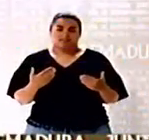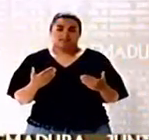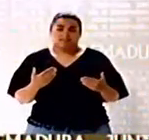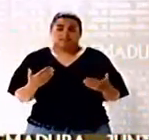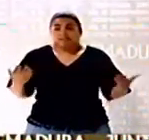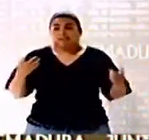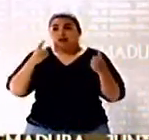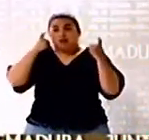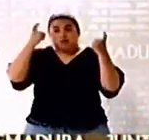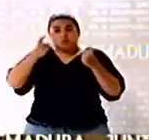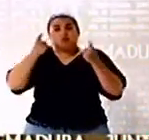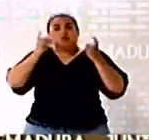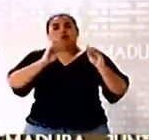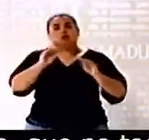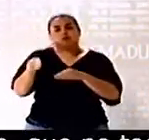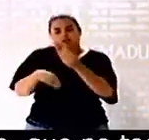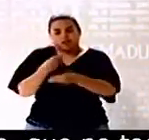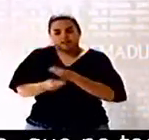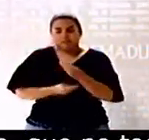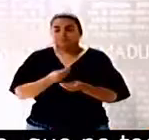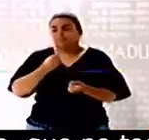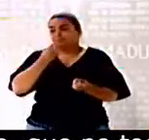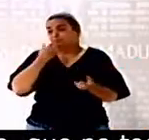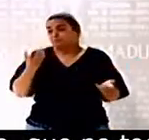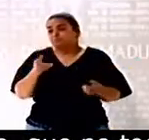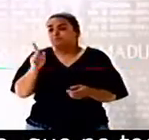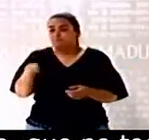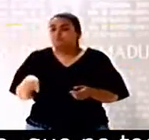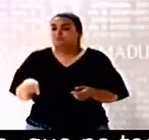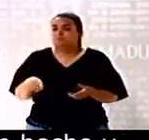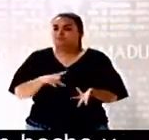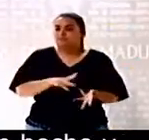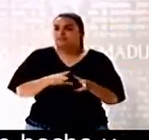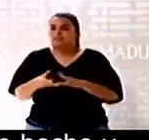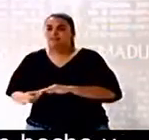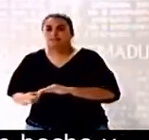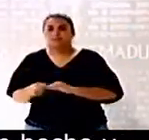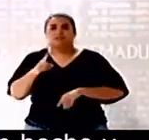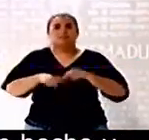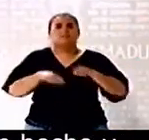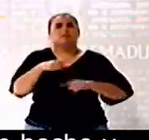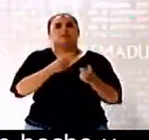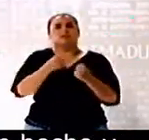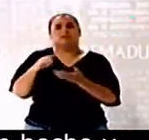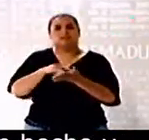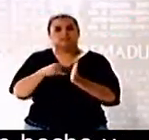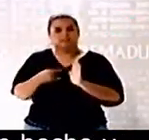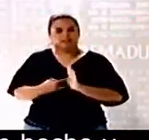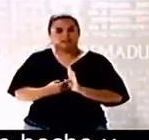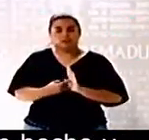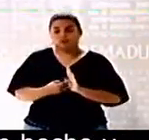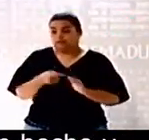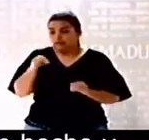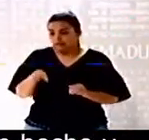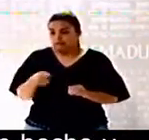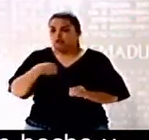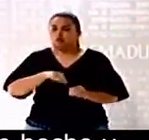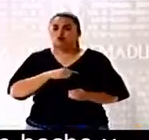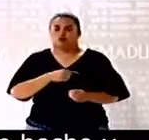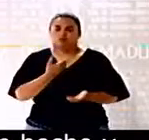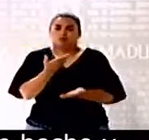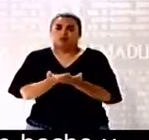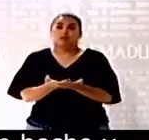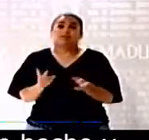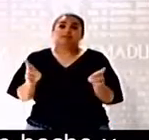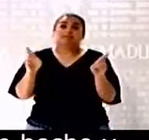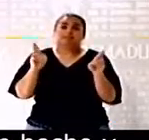el esfuerzo que han hecho y también cómo se han amoldado a las propias necesidades técnicas que desde aquí le hemos impuesto.